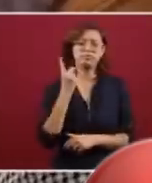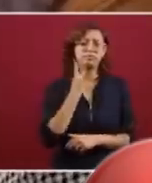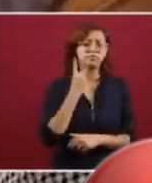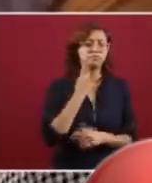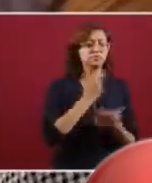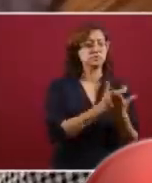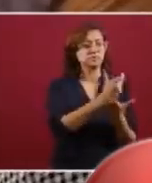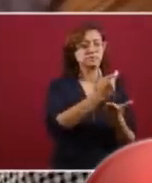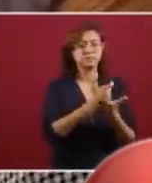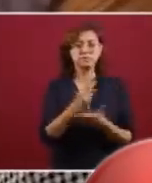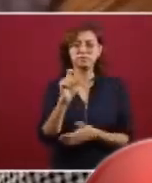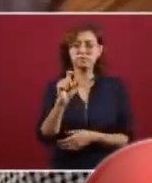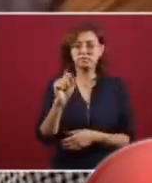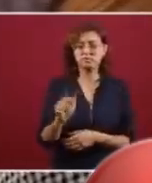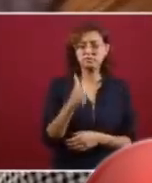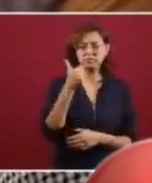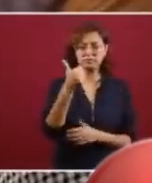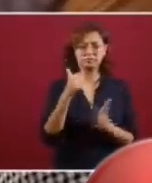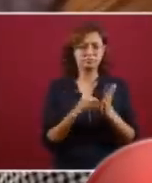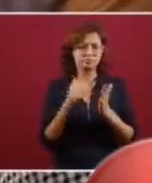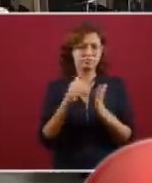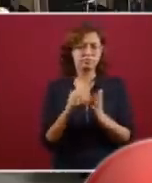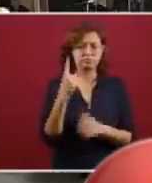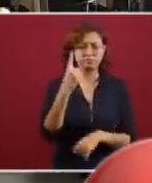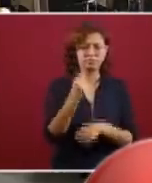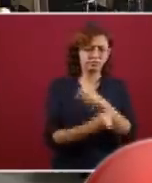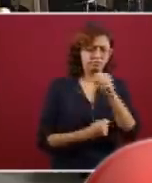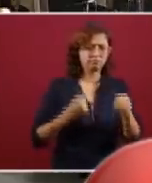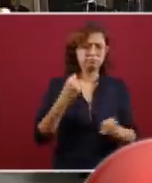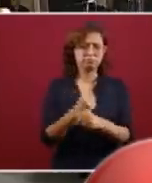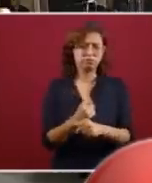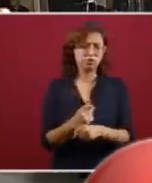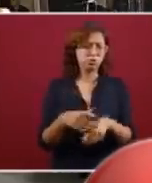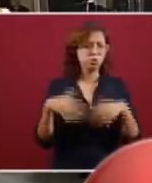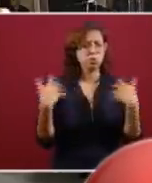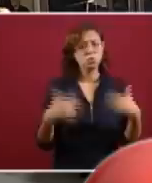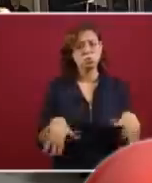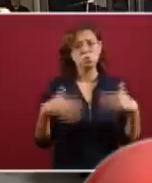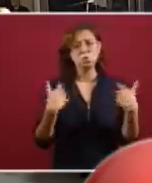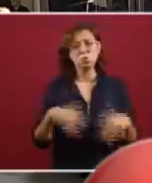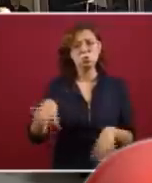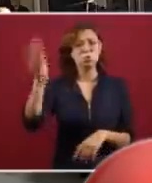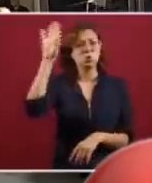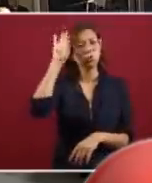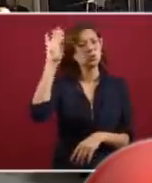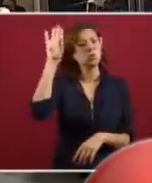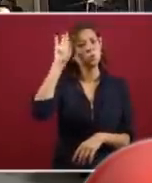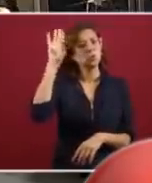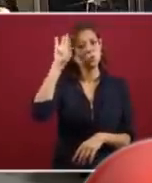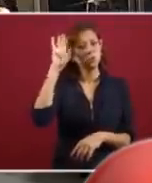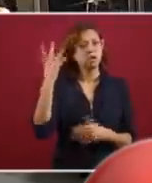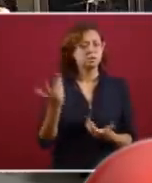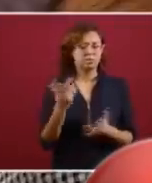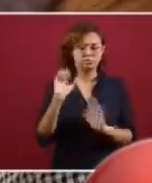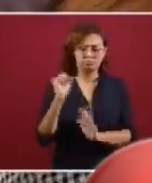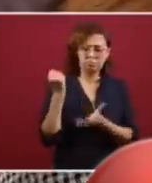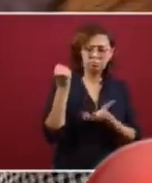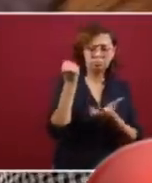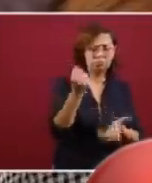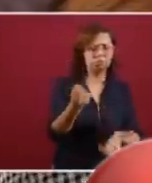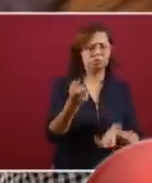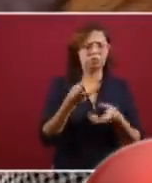hasta 26 millones de pesos al año, y esto excede los gastos que se destinan en labores